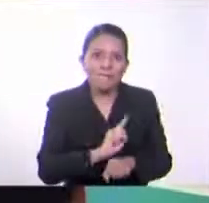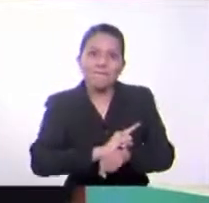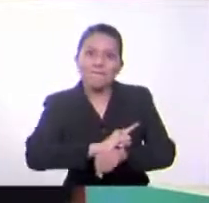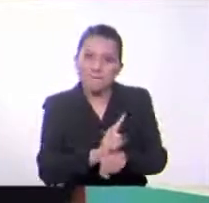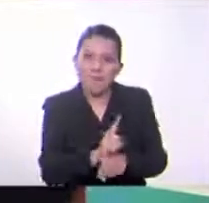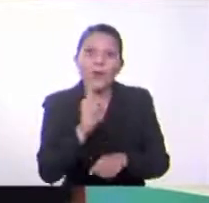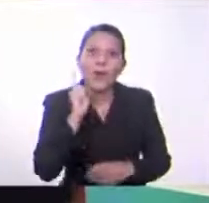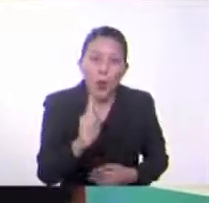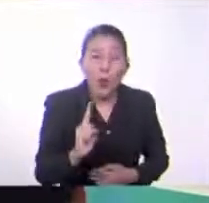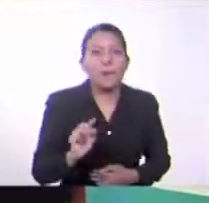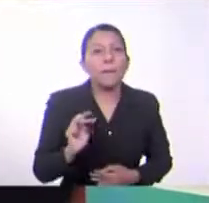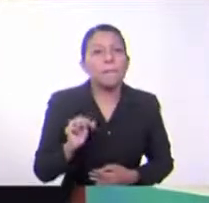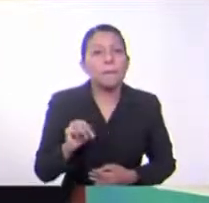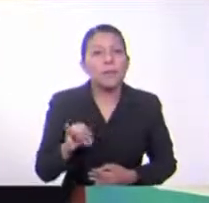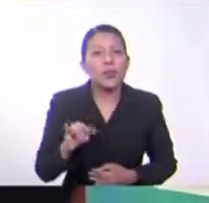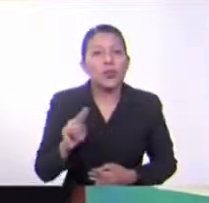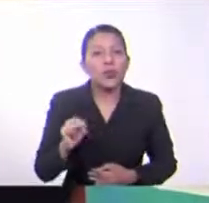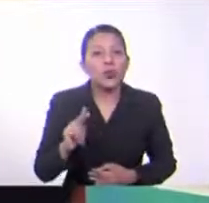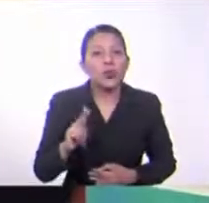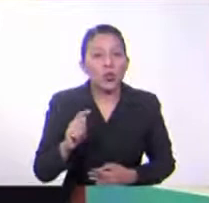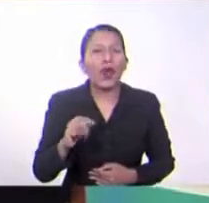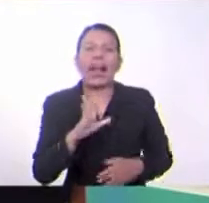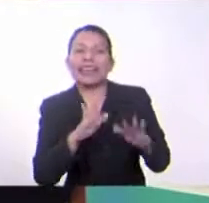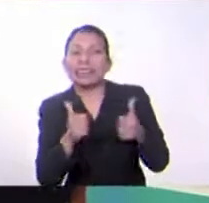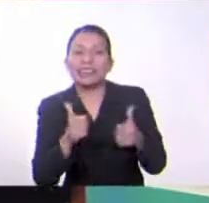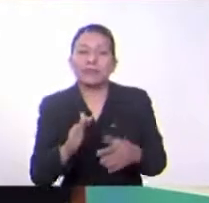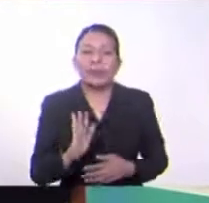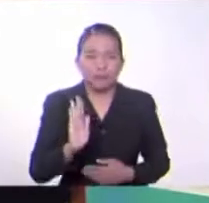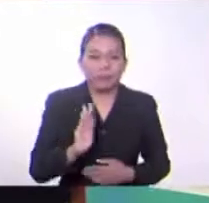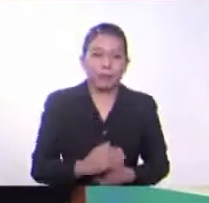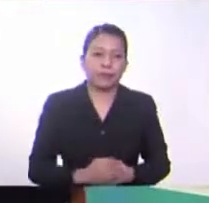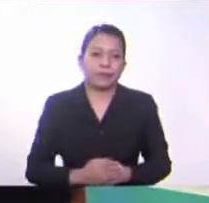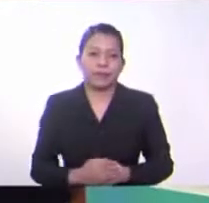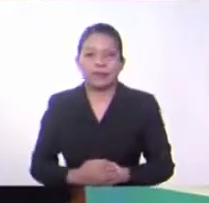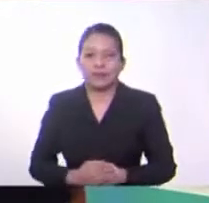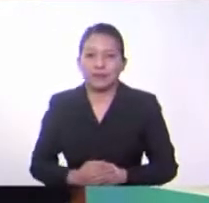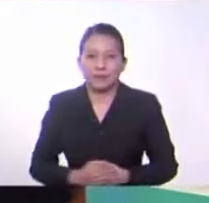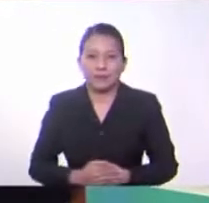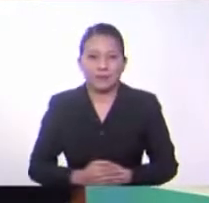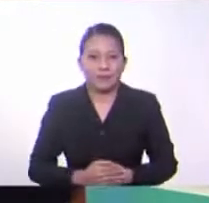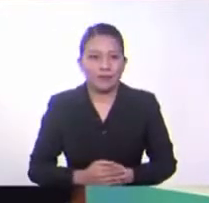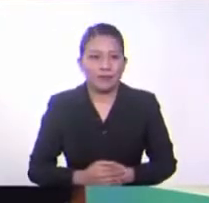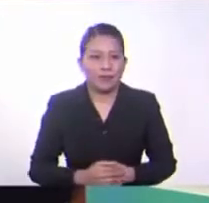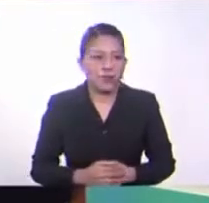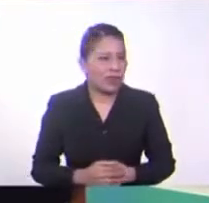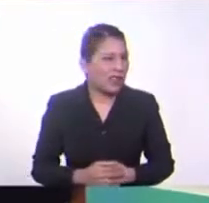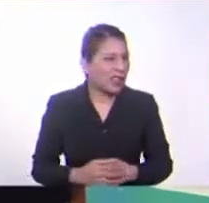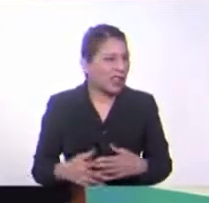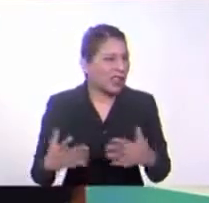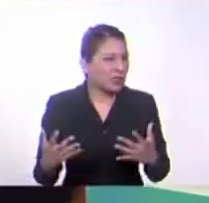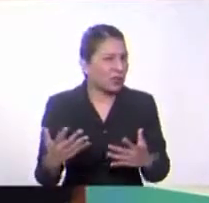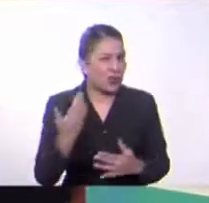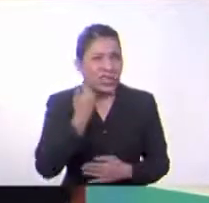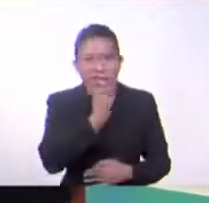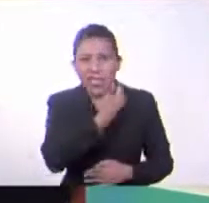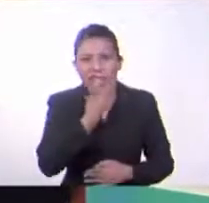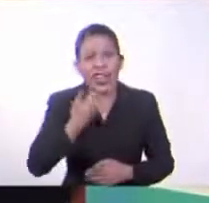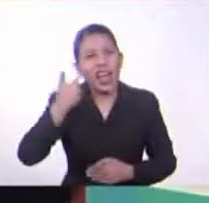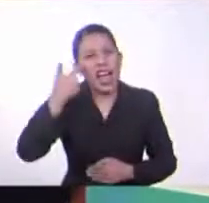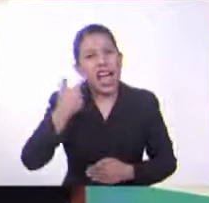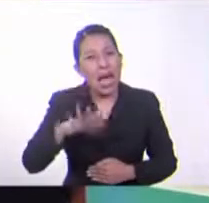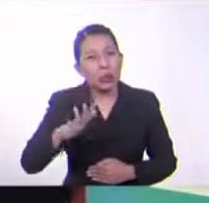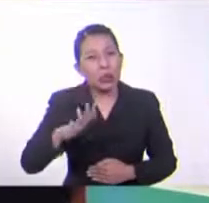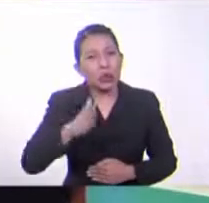exacto, Alejandra. En un minuto. En un minuto. Luego me pregunté, ¿qué sucede si yo duplico este